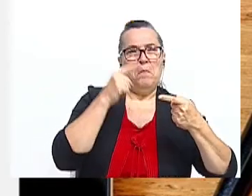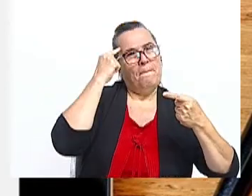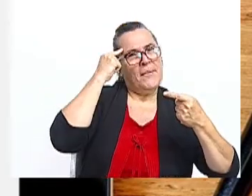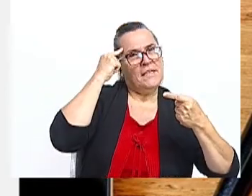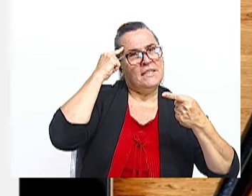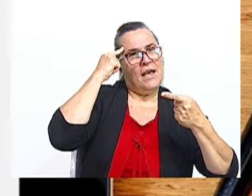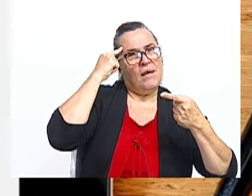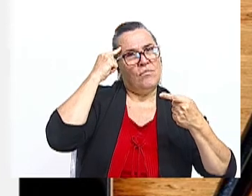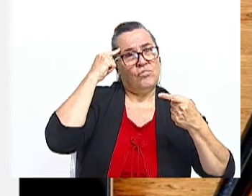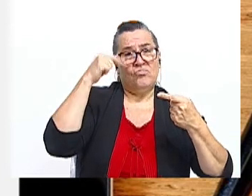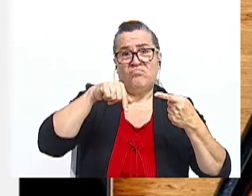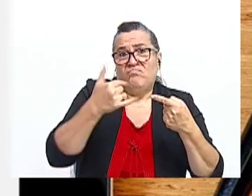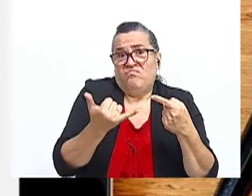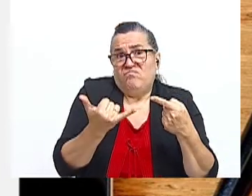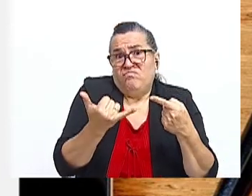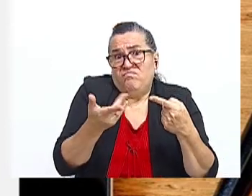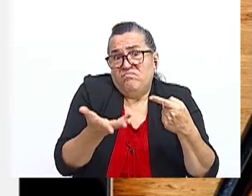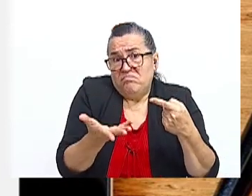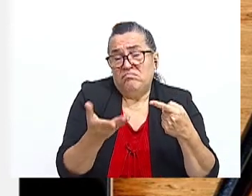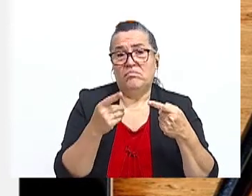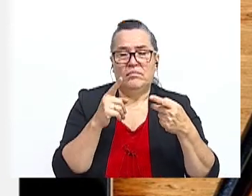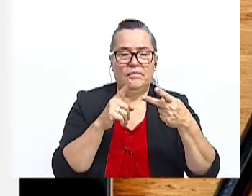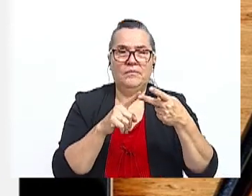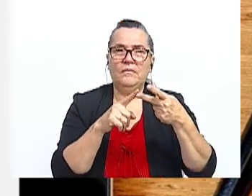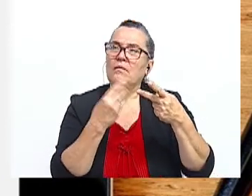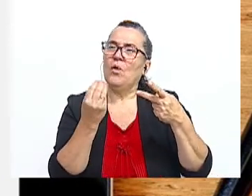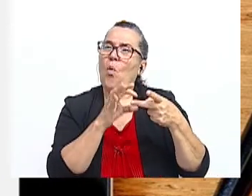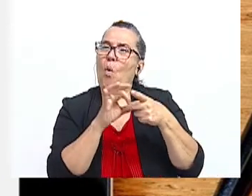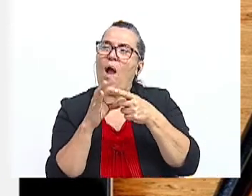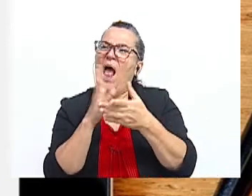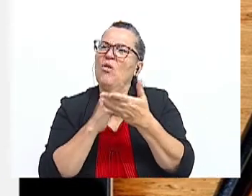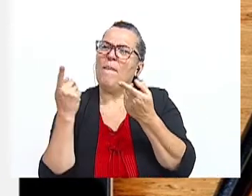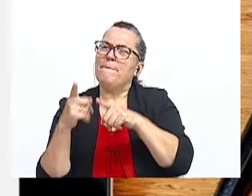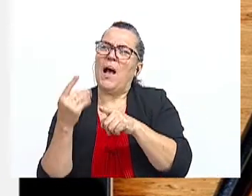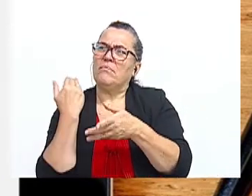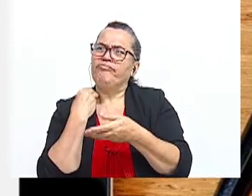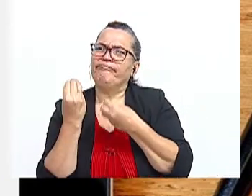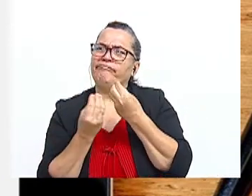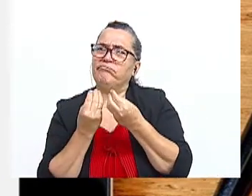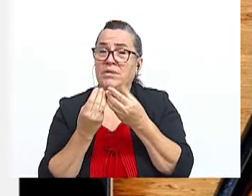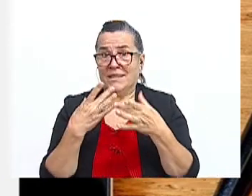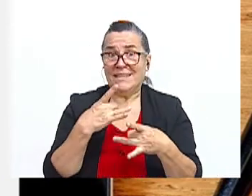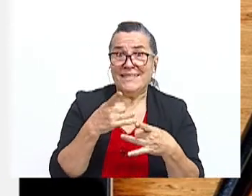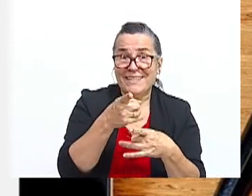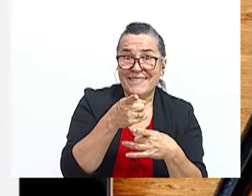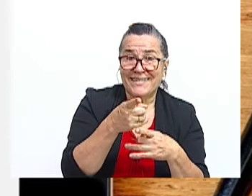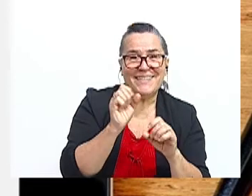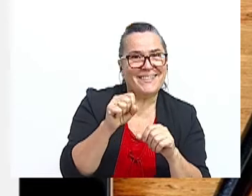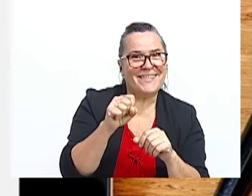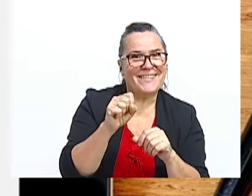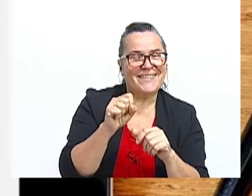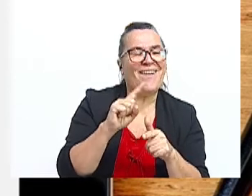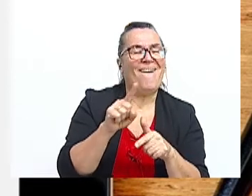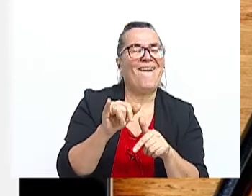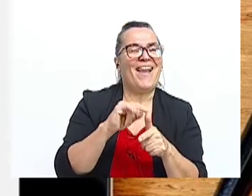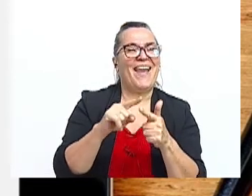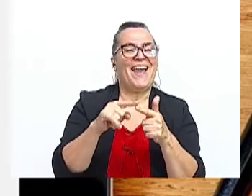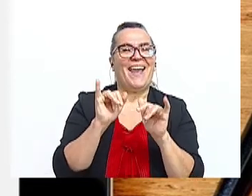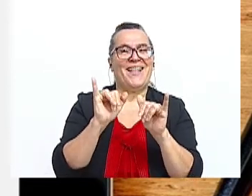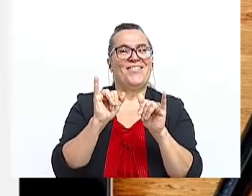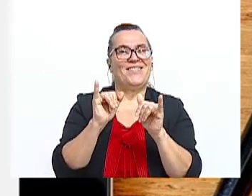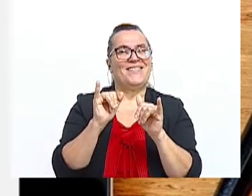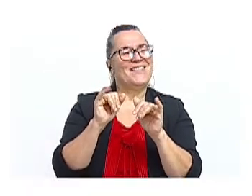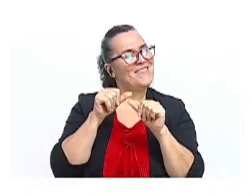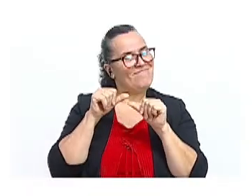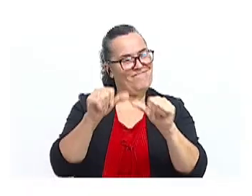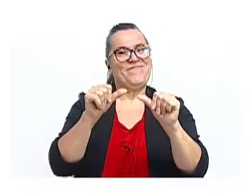sobre el acontecer actual, sobre algo que nos pasó jocoso? ¿Les interesa? ¿Sí? Pues bien, manos a